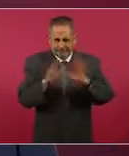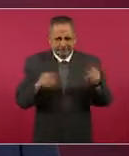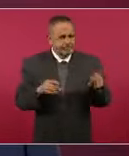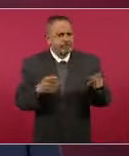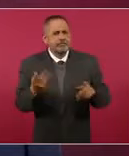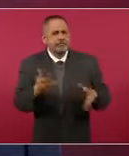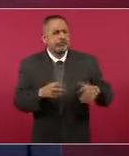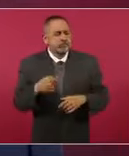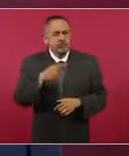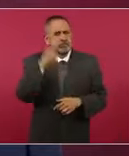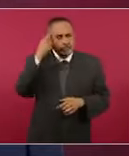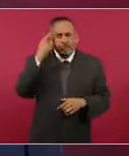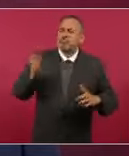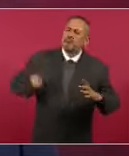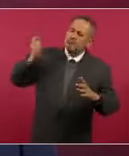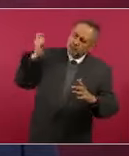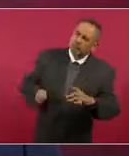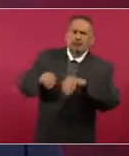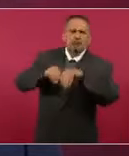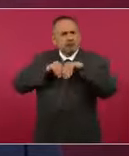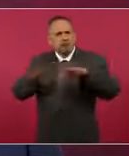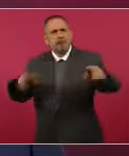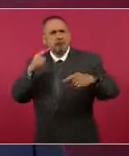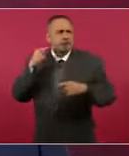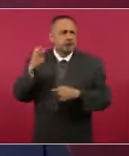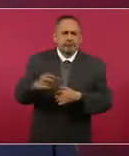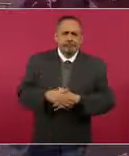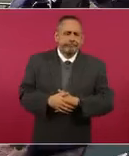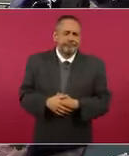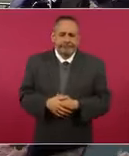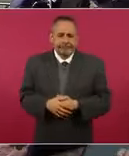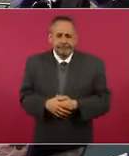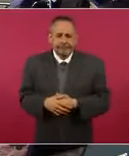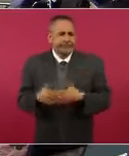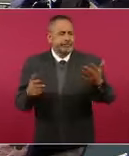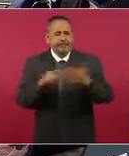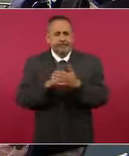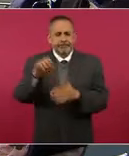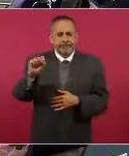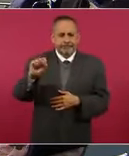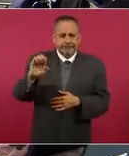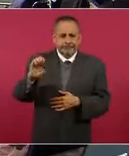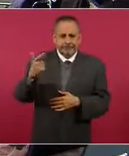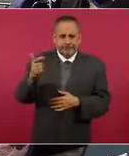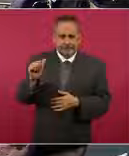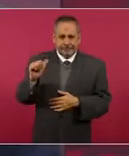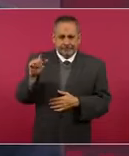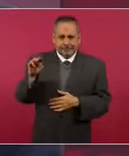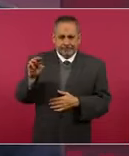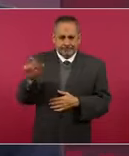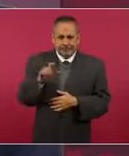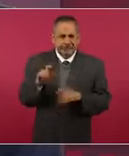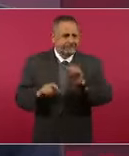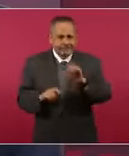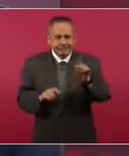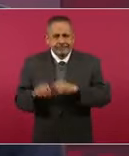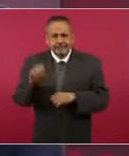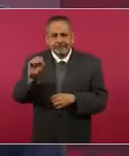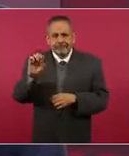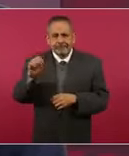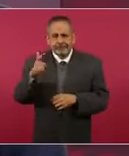que ellos hayan dado a conocer? Ahora dicen Segalmex. No, lo de Segalmex